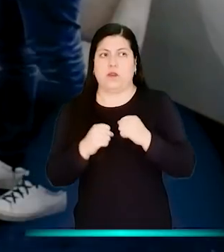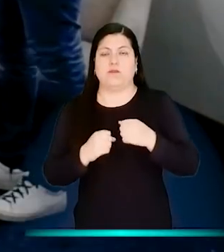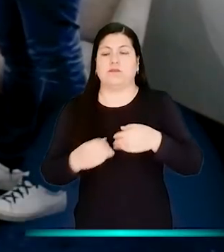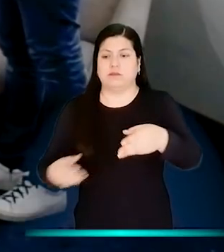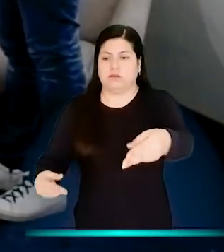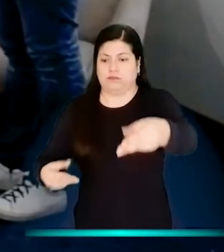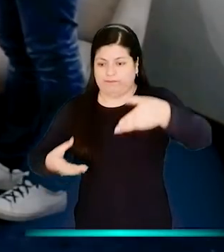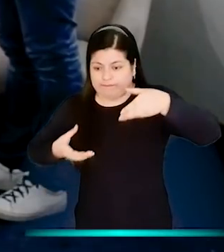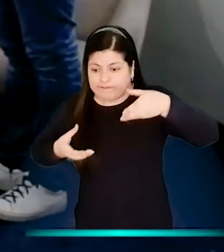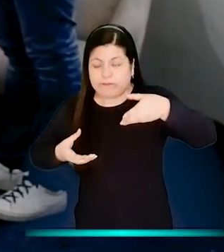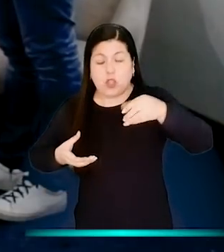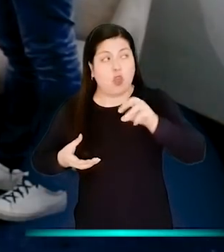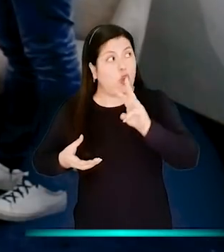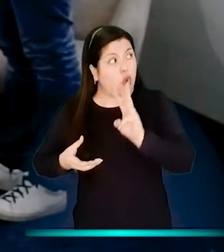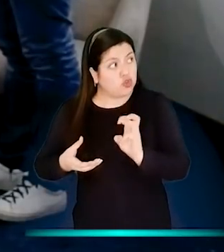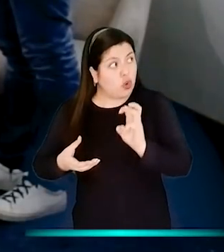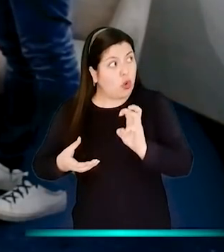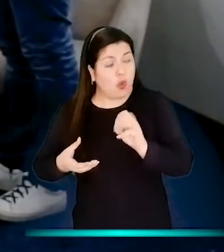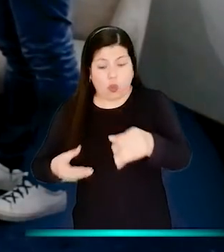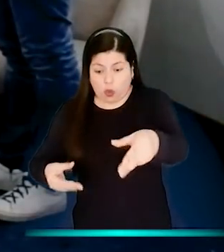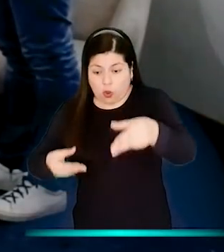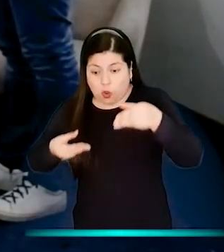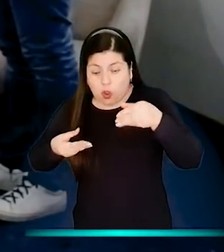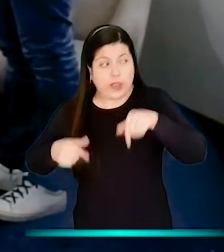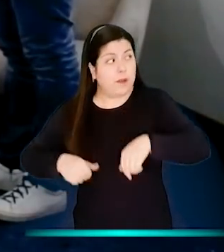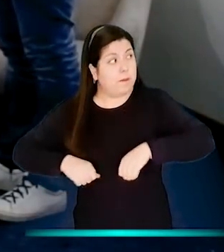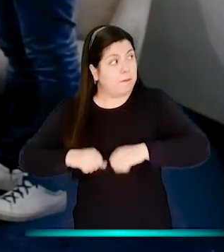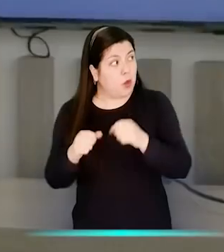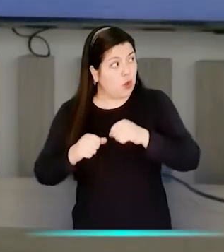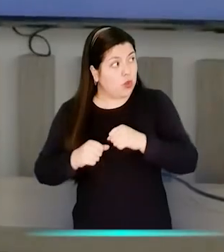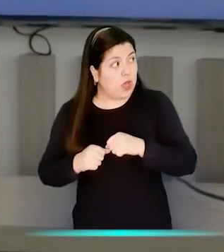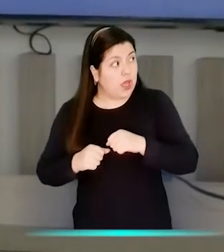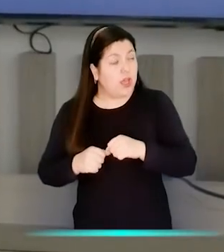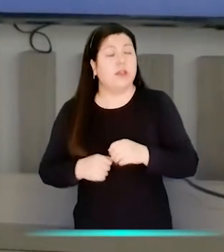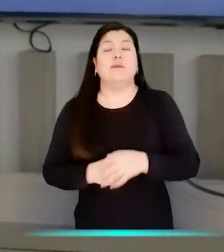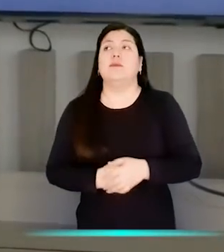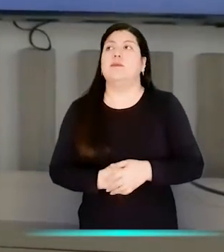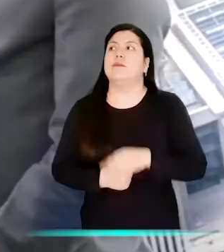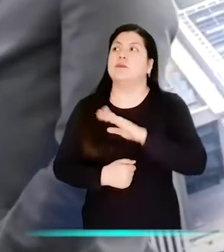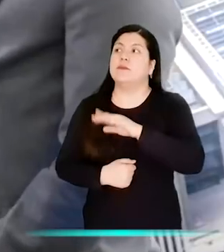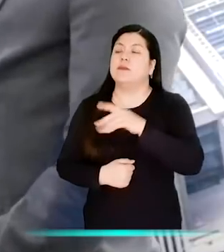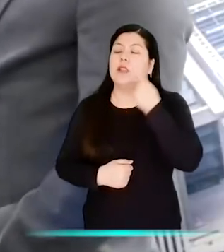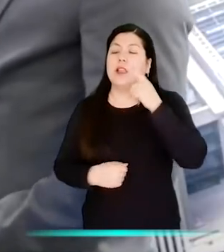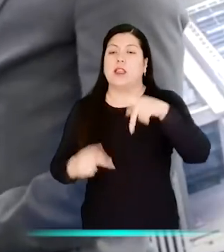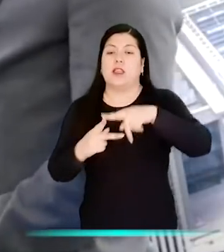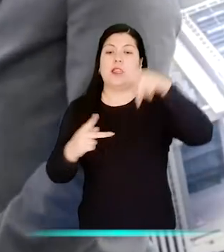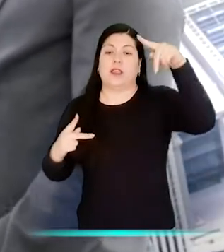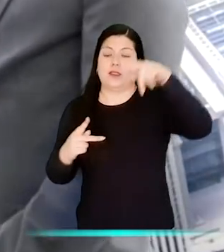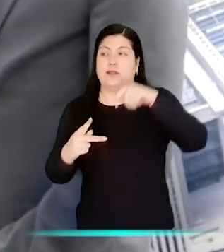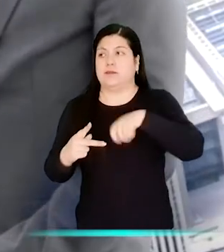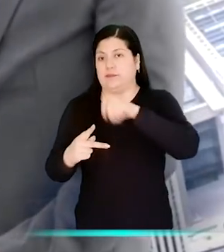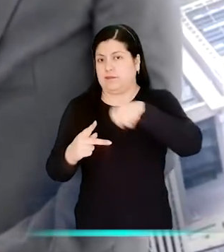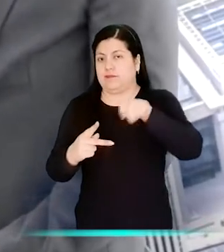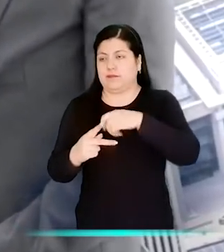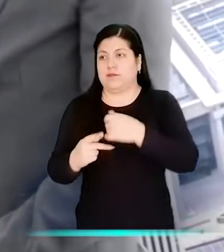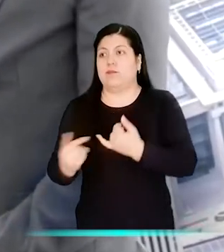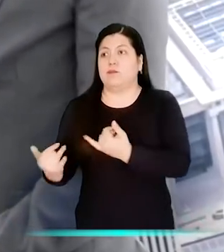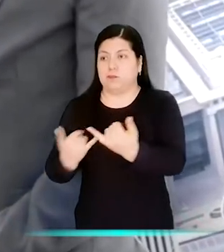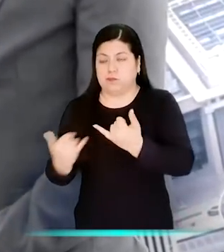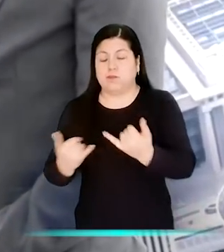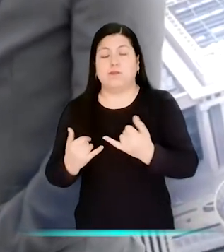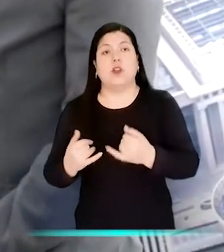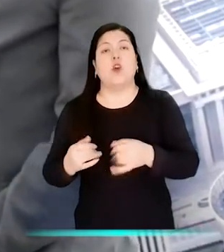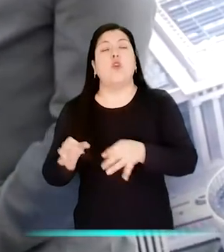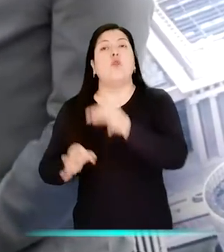el jurado me entrega esas 8 o 9 tarjetas, o en Bogotá, ¿por qué puedo votar? Las tarjetas electorales que van a encontrar los jurados